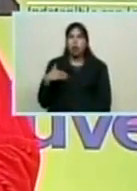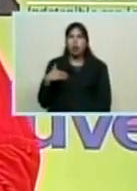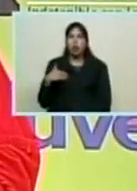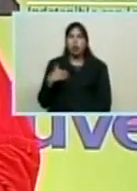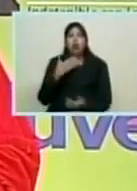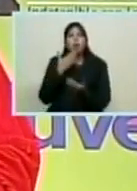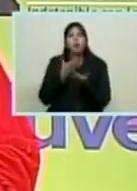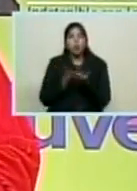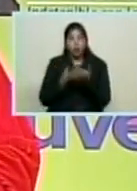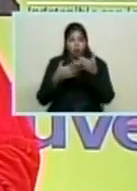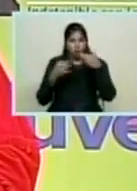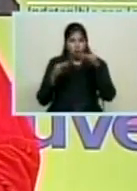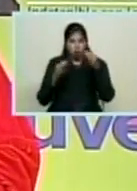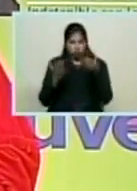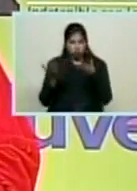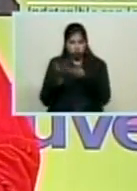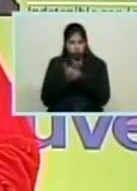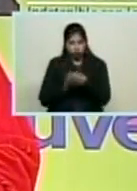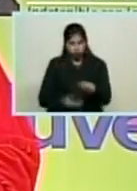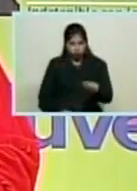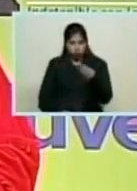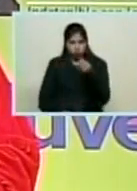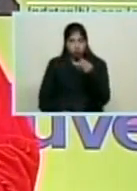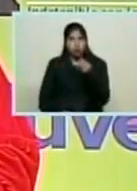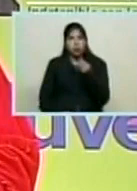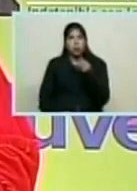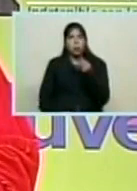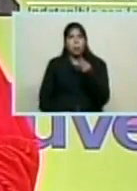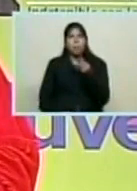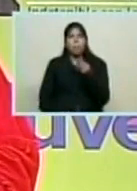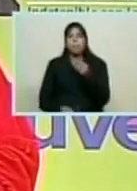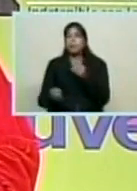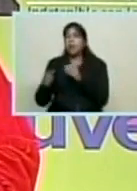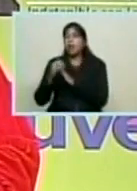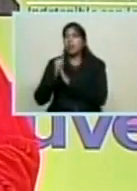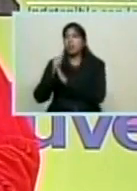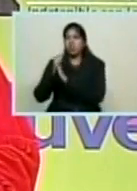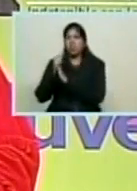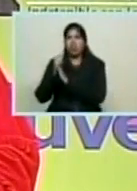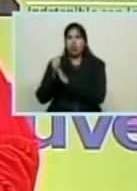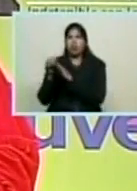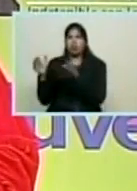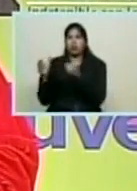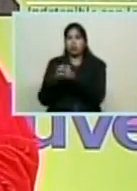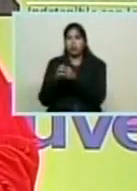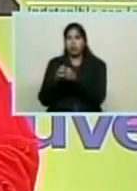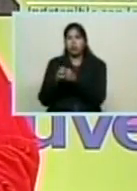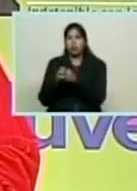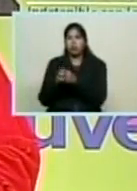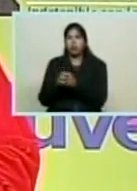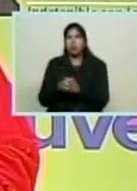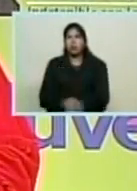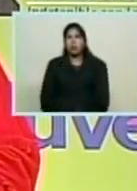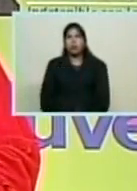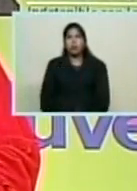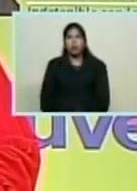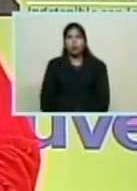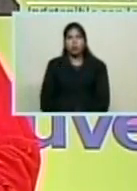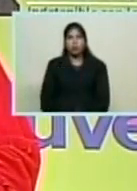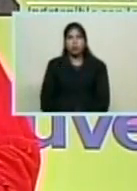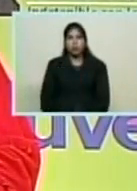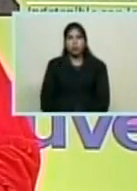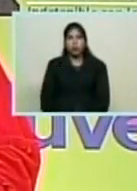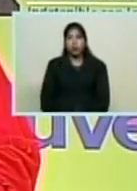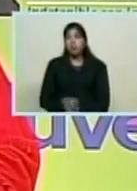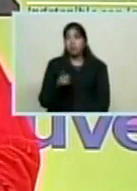una propuesta a través de los dirigentes de base del magisterio venezolano,